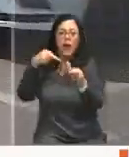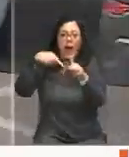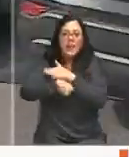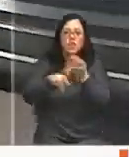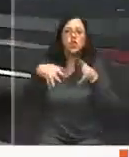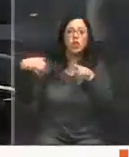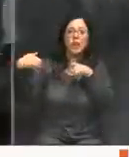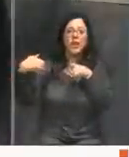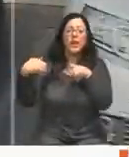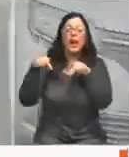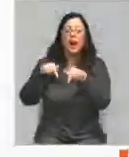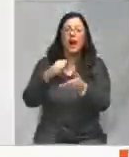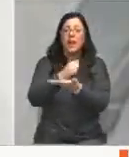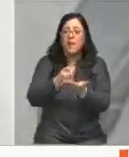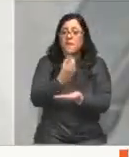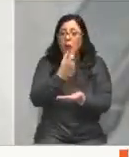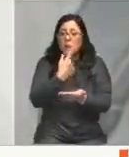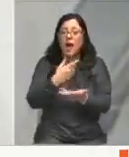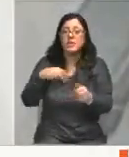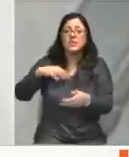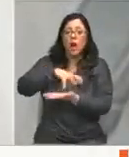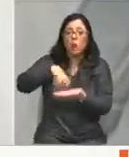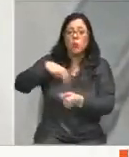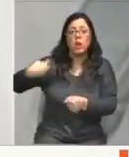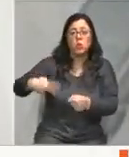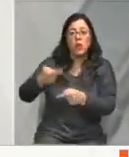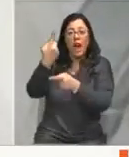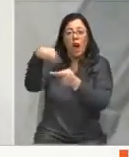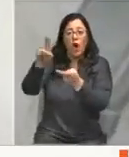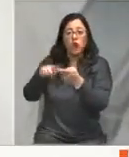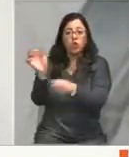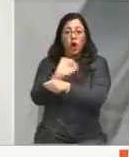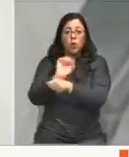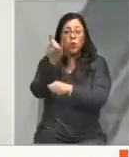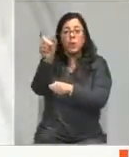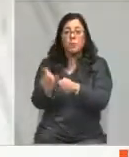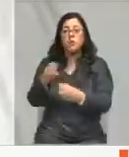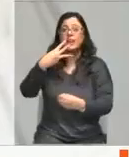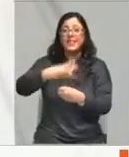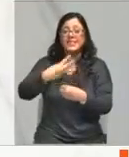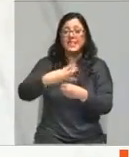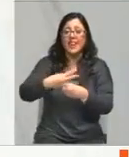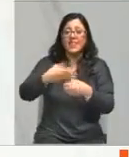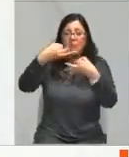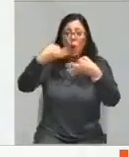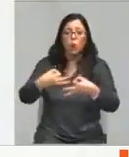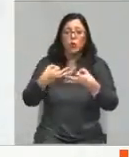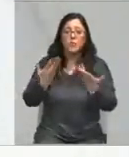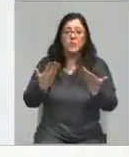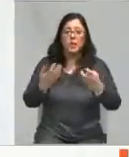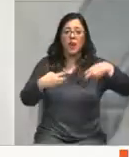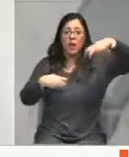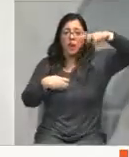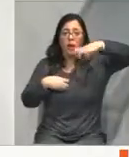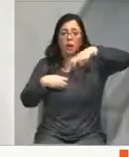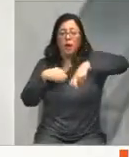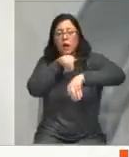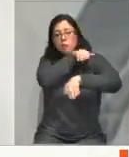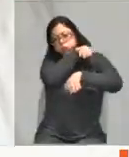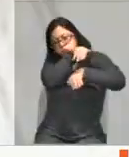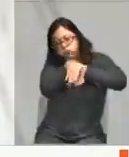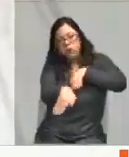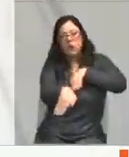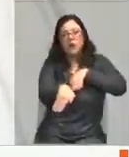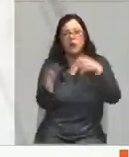farmacia en Ñuñoa. Este otro vehículo era conducido por una adulta mayor y terminó escaleras abajo, debido a la confusión de